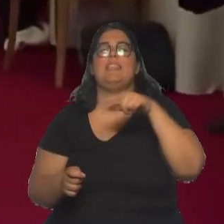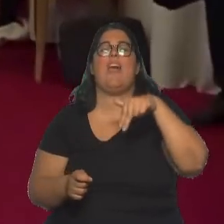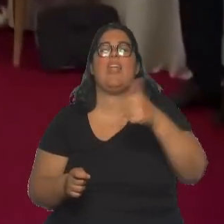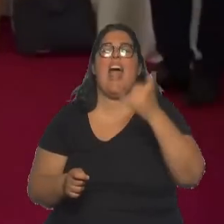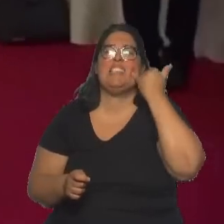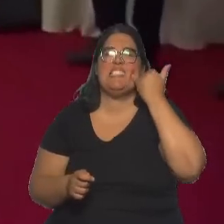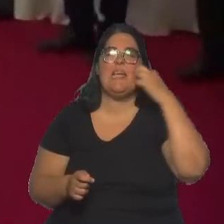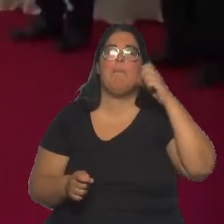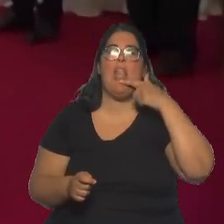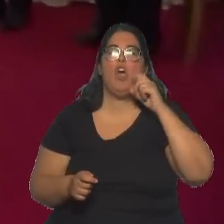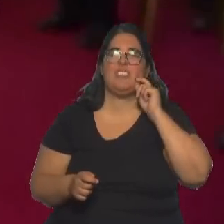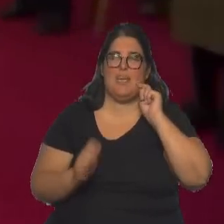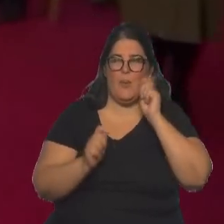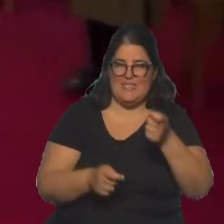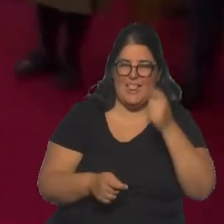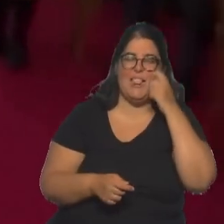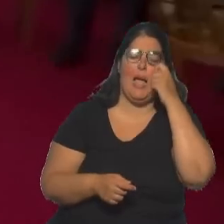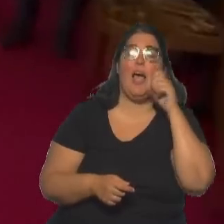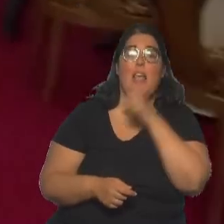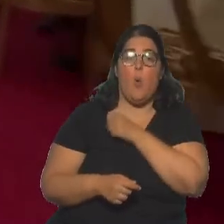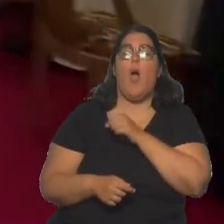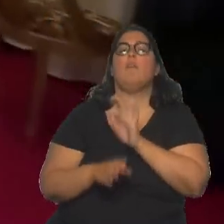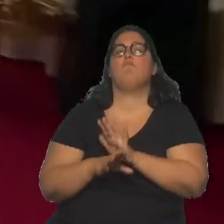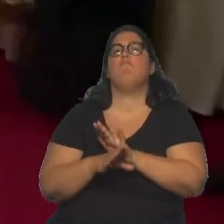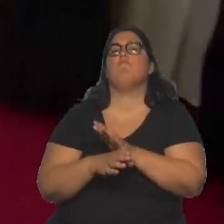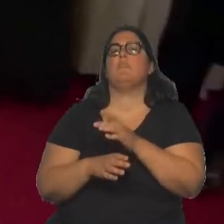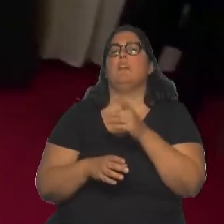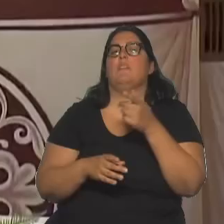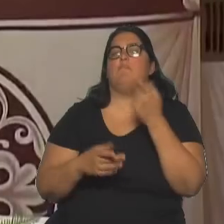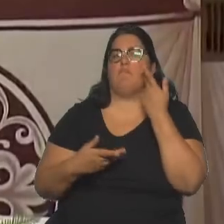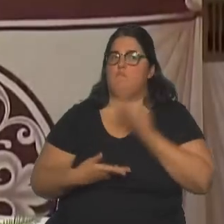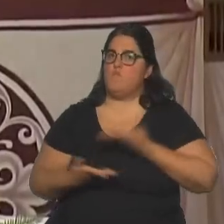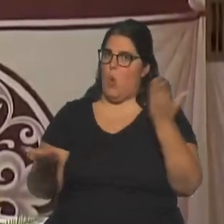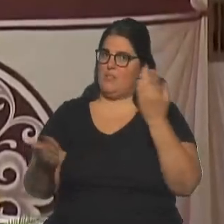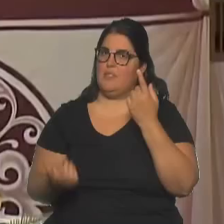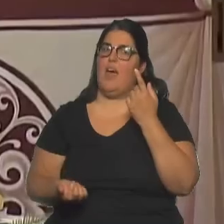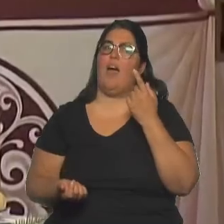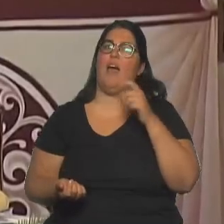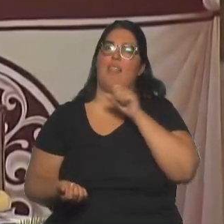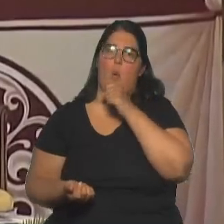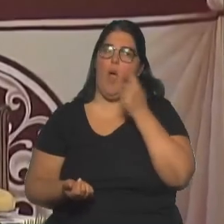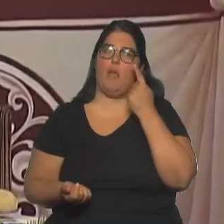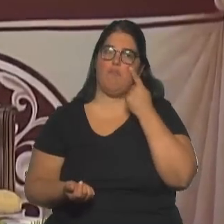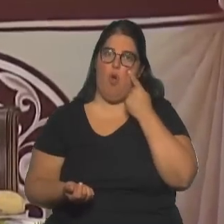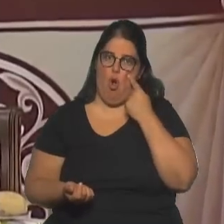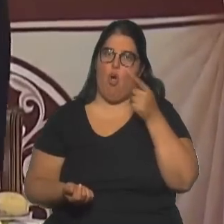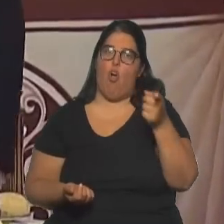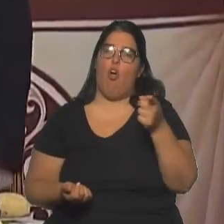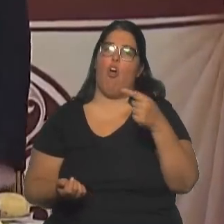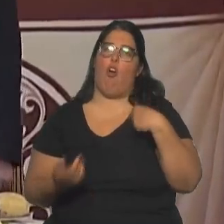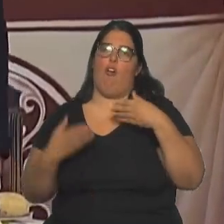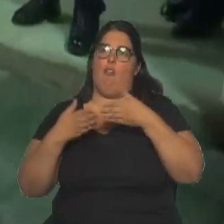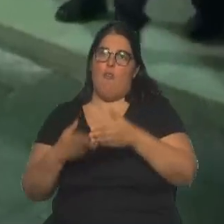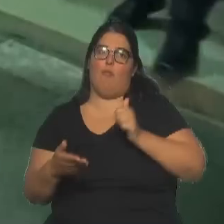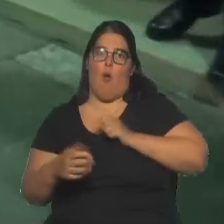en definitiva, no solo buscan enviar una señal a la dirigencia taiwanesa, sino por sobre todo al